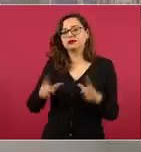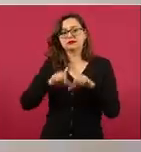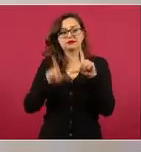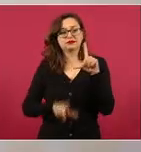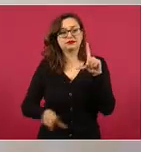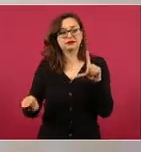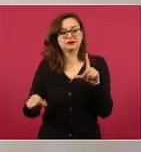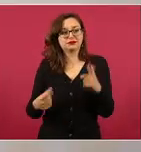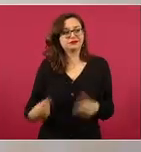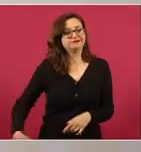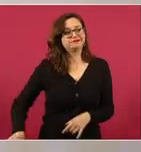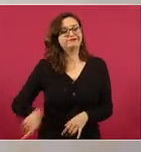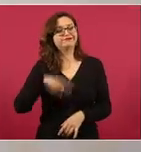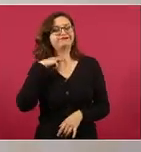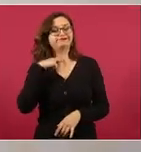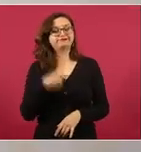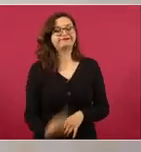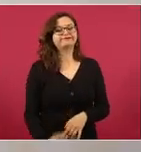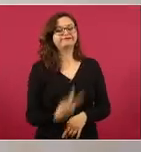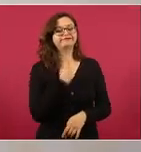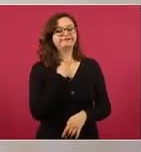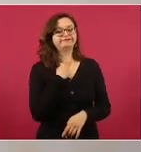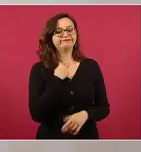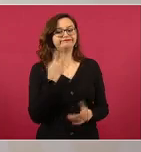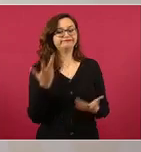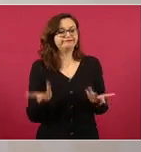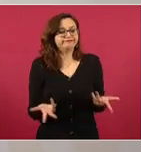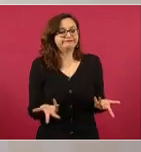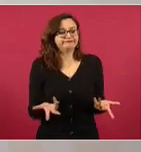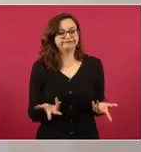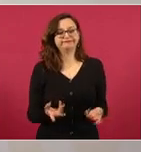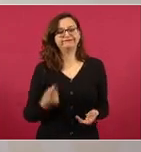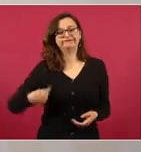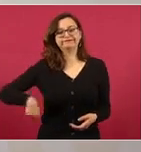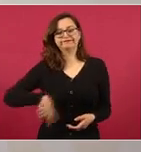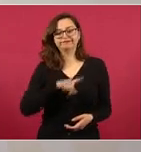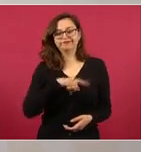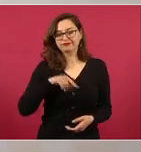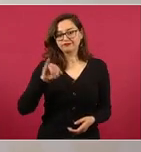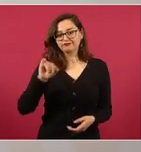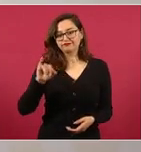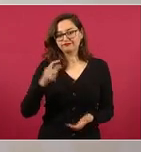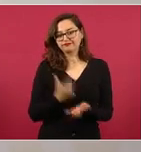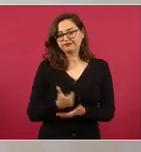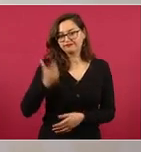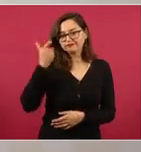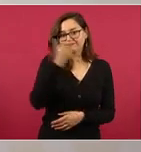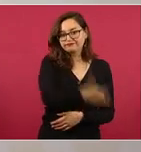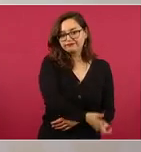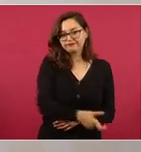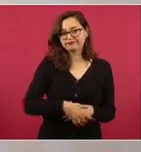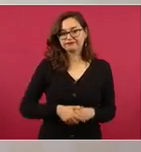pero nos costó a nosotros, a los mexicanos.